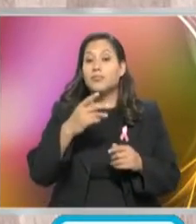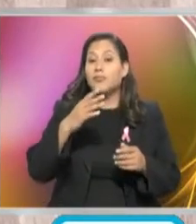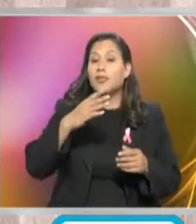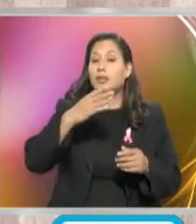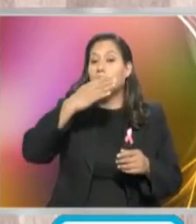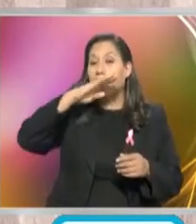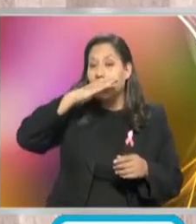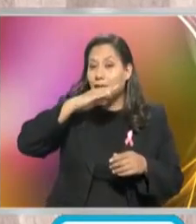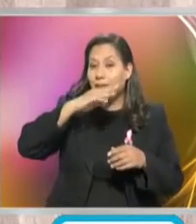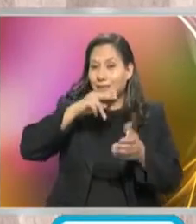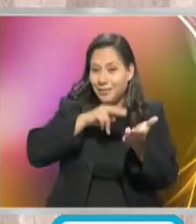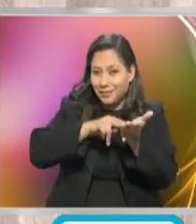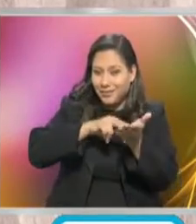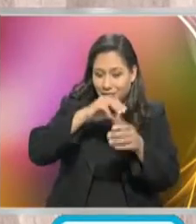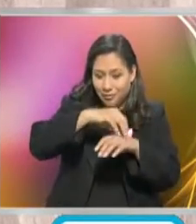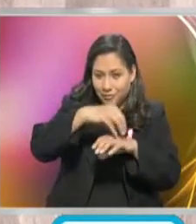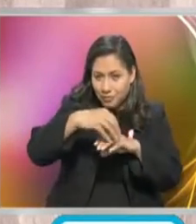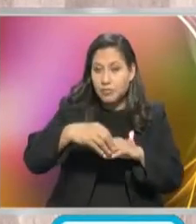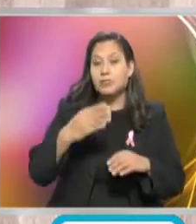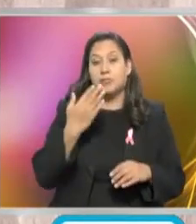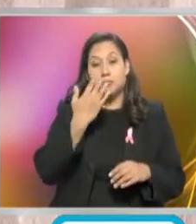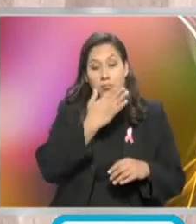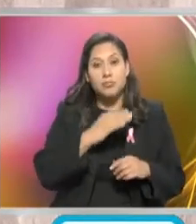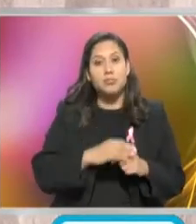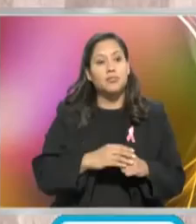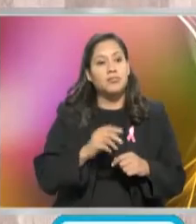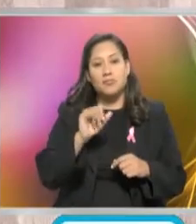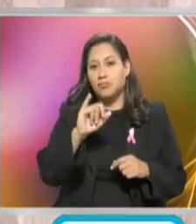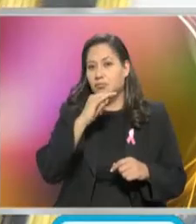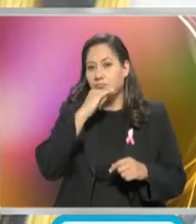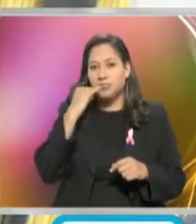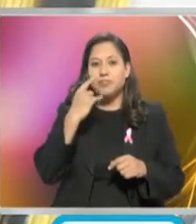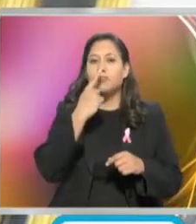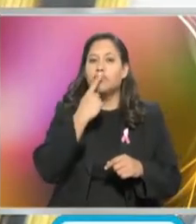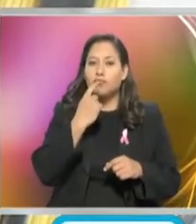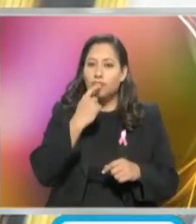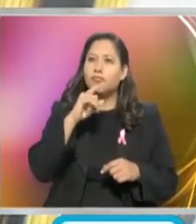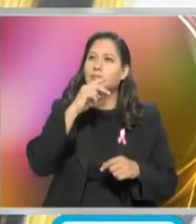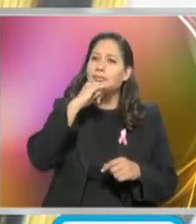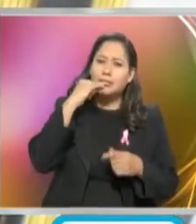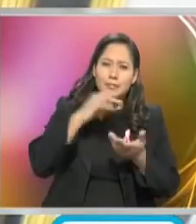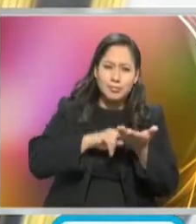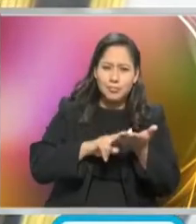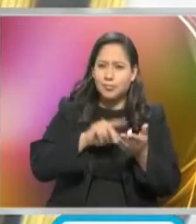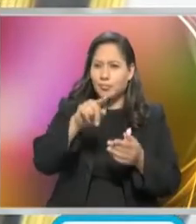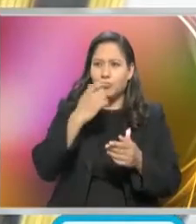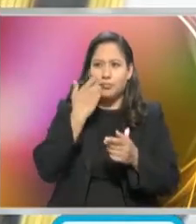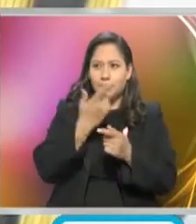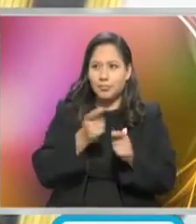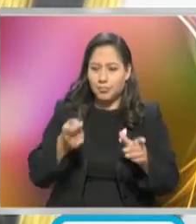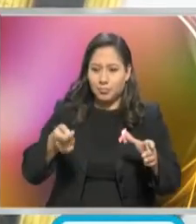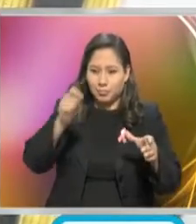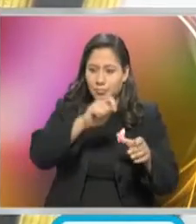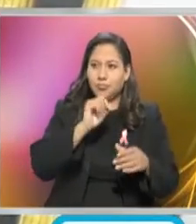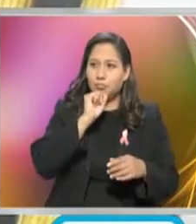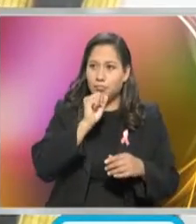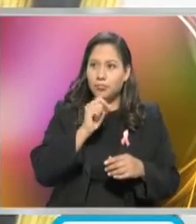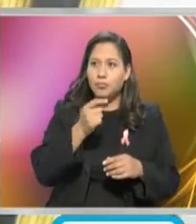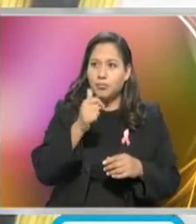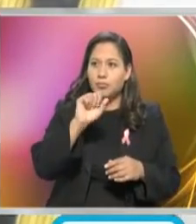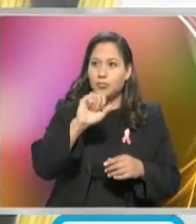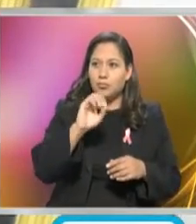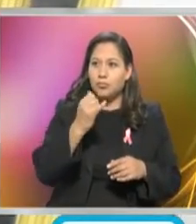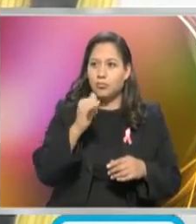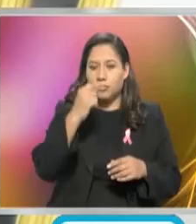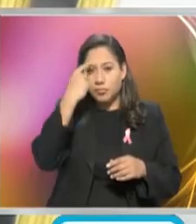con huitlacoche queda muy bien, ¿no? Se combina muy rico. Y pónganle así, salsita roja, verde, de la que ustedes quieran. Y queda muy bueno. Qué Igual rico. un poquito de soya para el